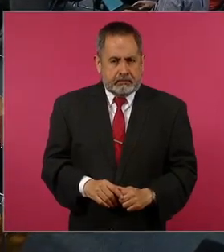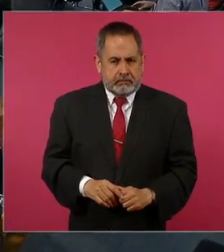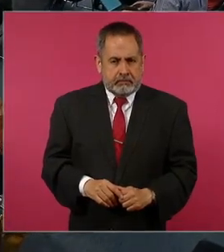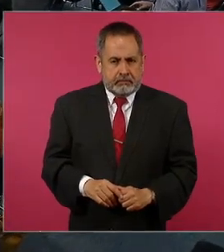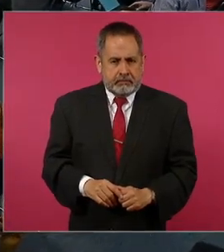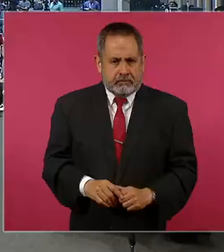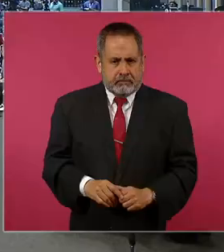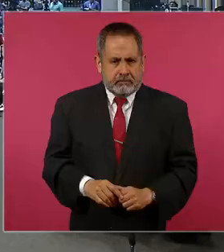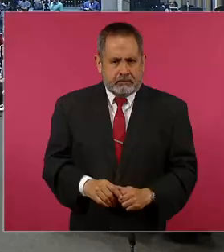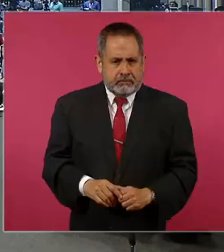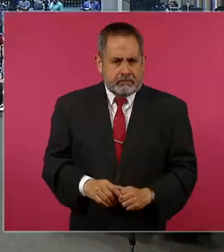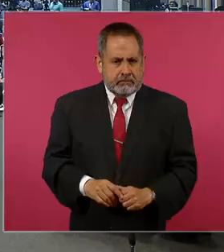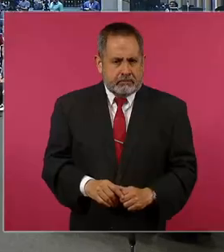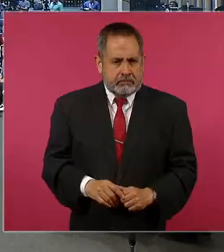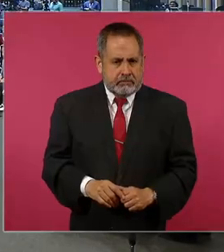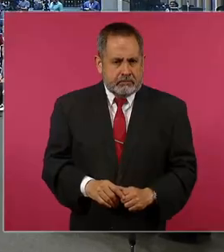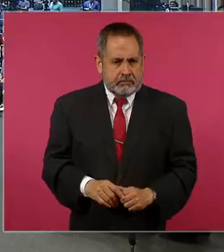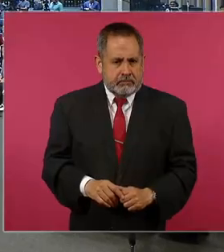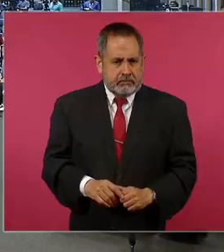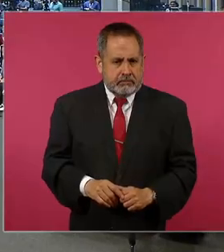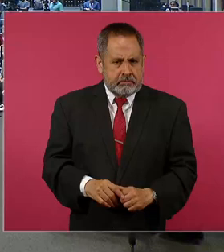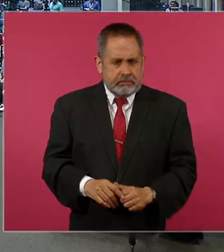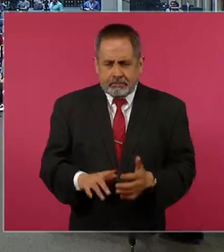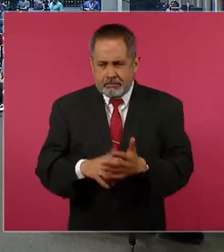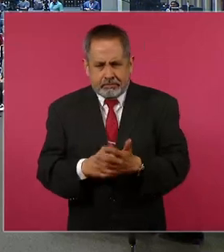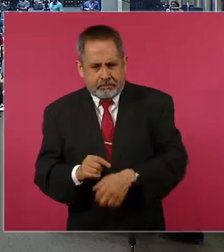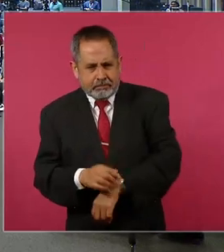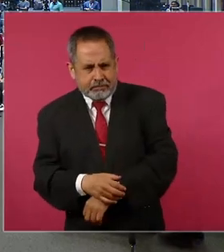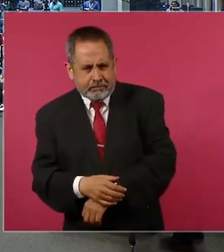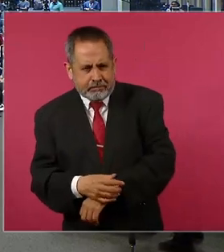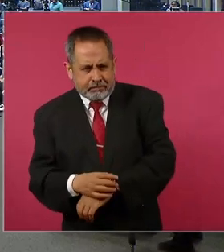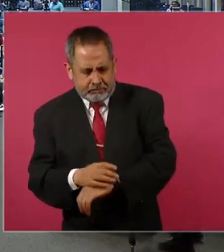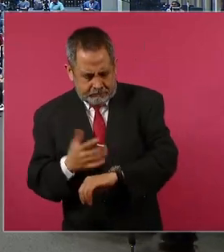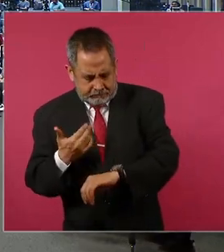No, me gustaría saber. Tiene razón, yo no traigo reloj.